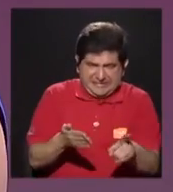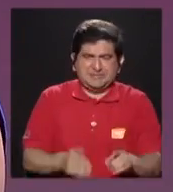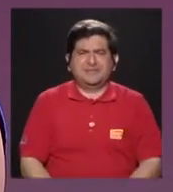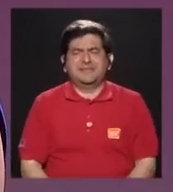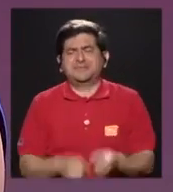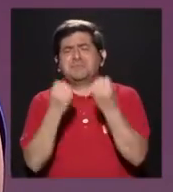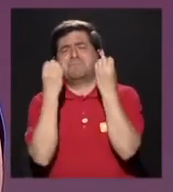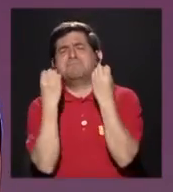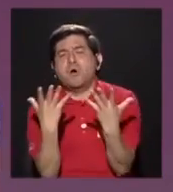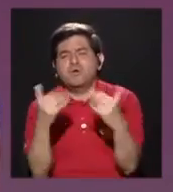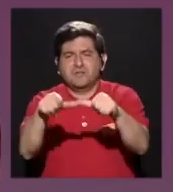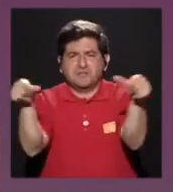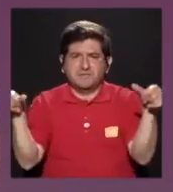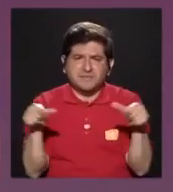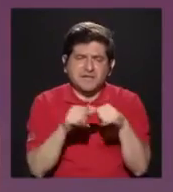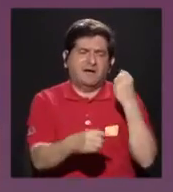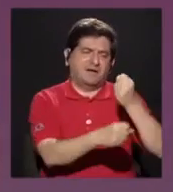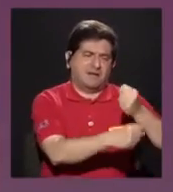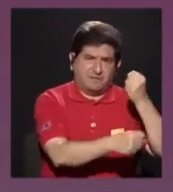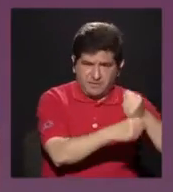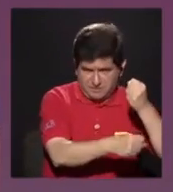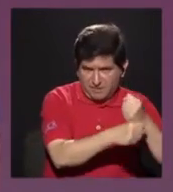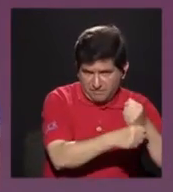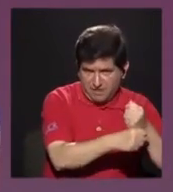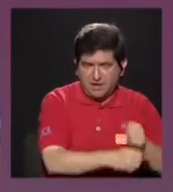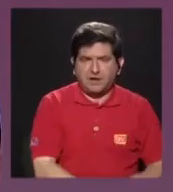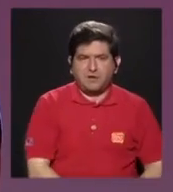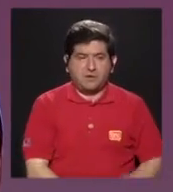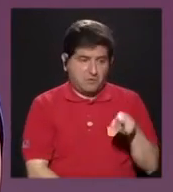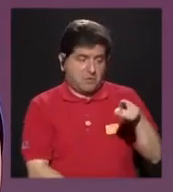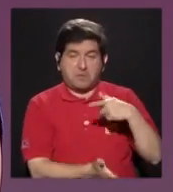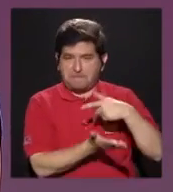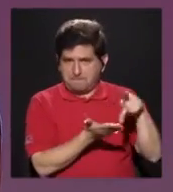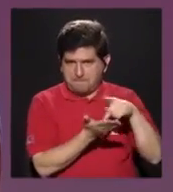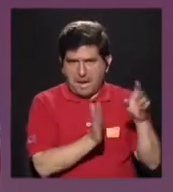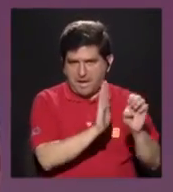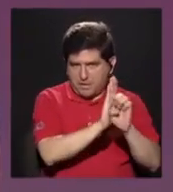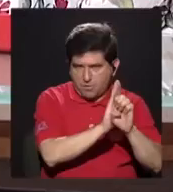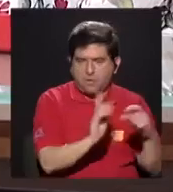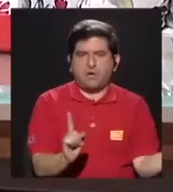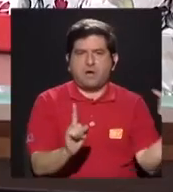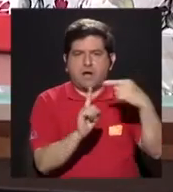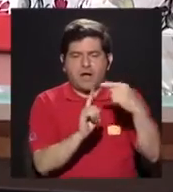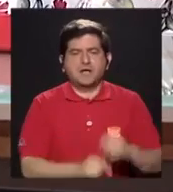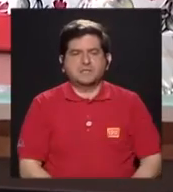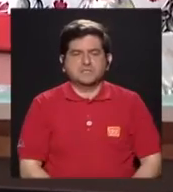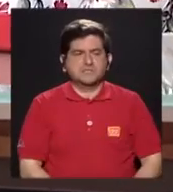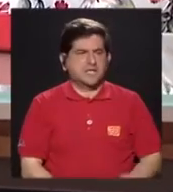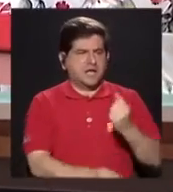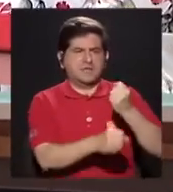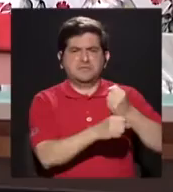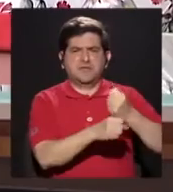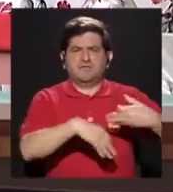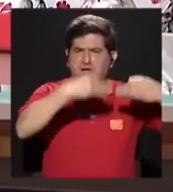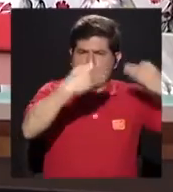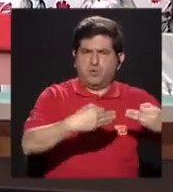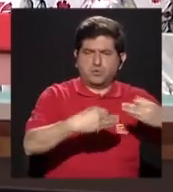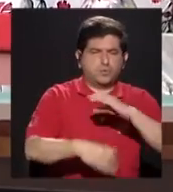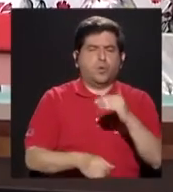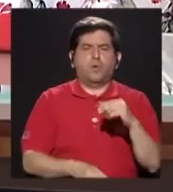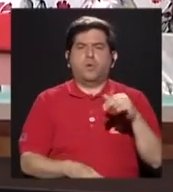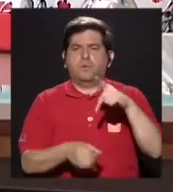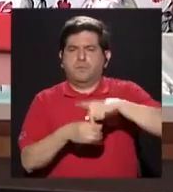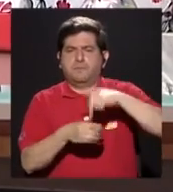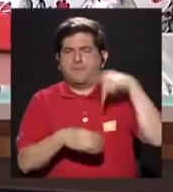múltiples en el ámbito laboral verdad a desde el tema de remuneración hasta puestos de decisión hasta la participación